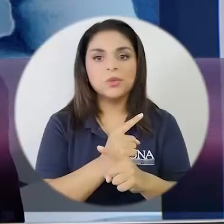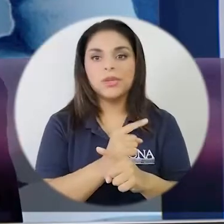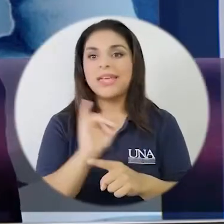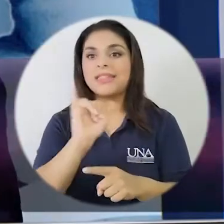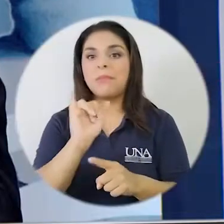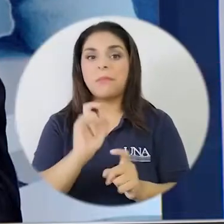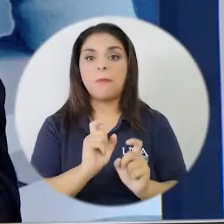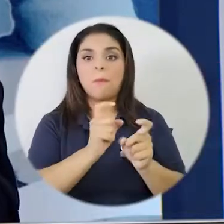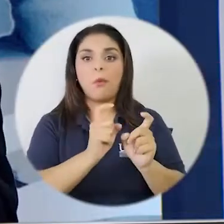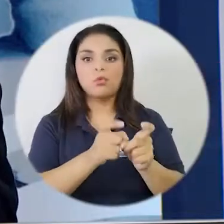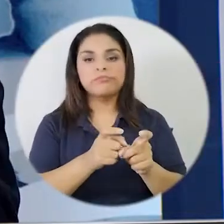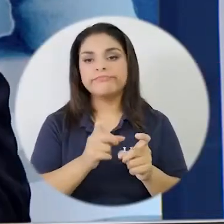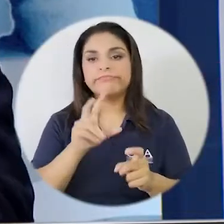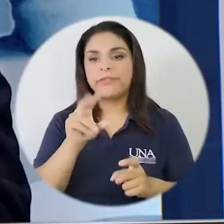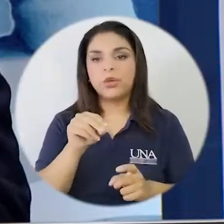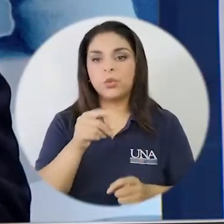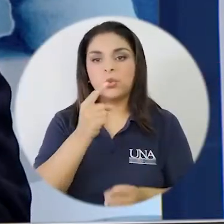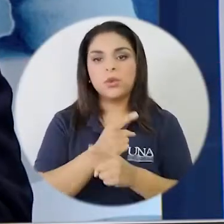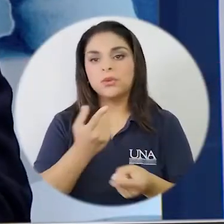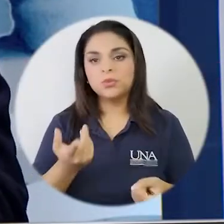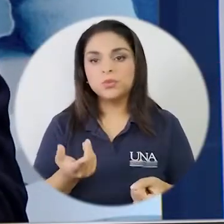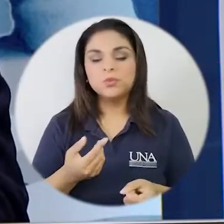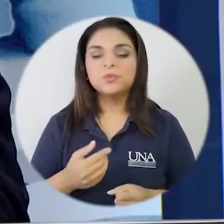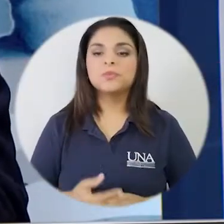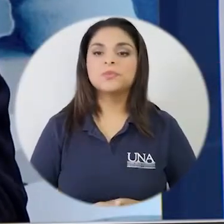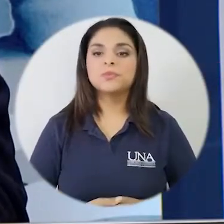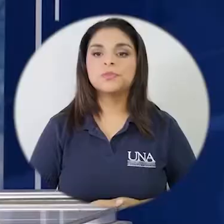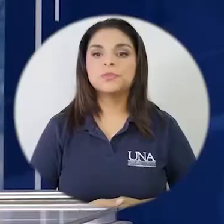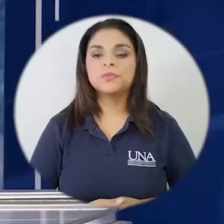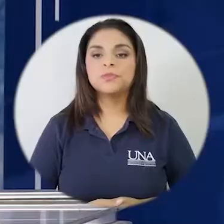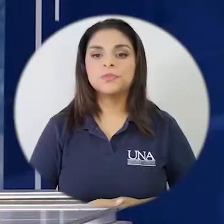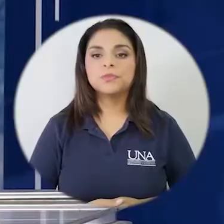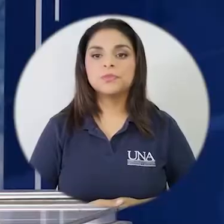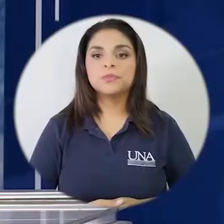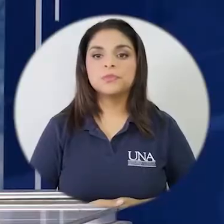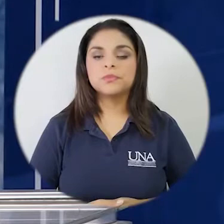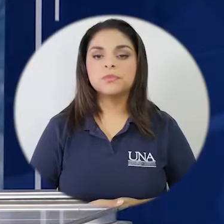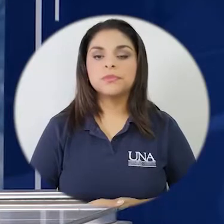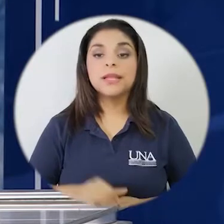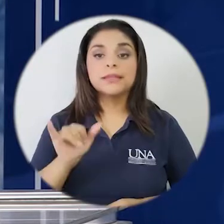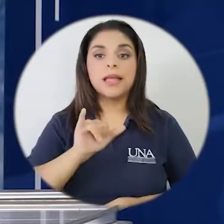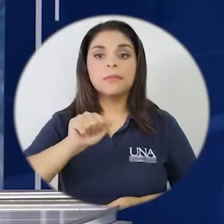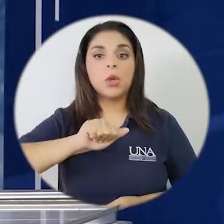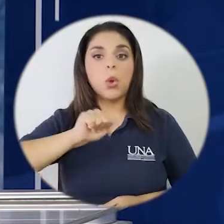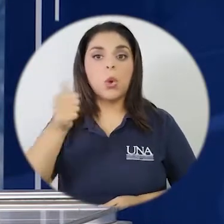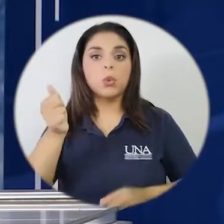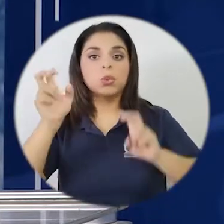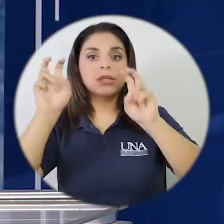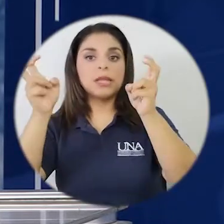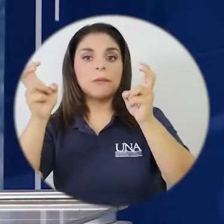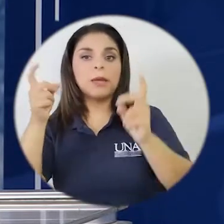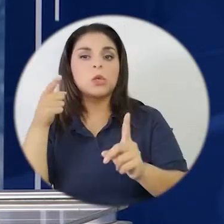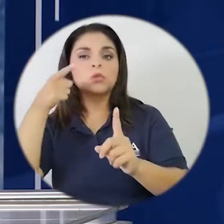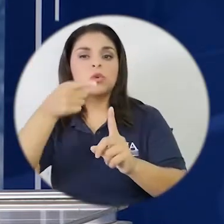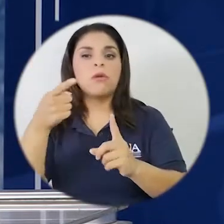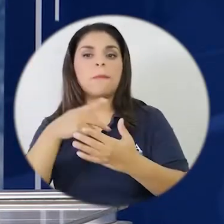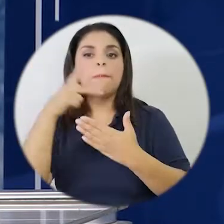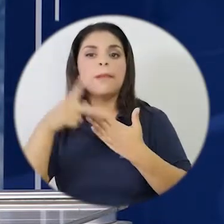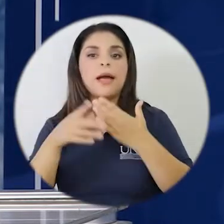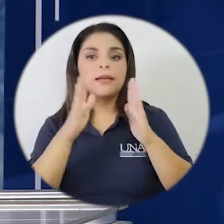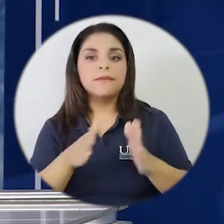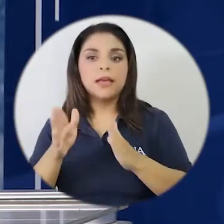de clasificaciones de bonos que también no lo son. Sí, y también otro tema que tiene que ver